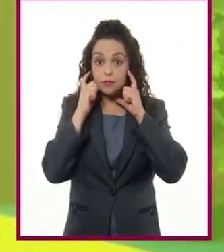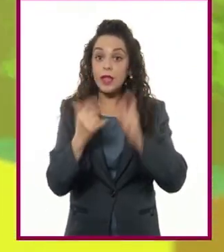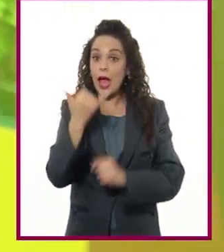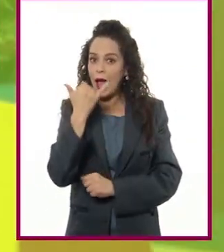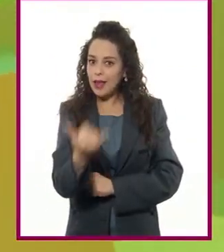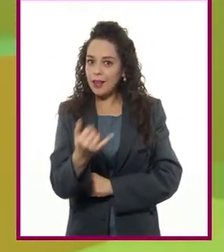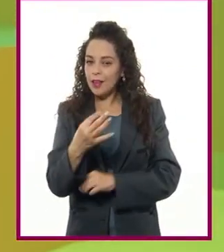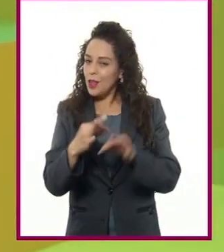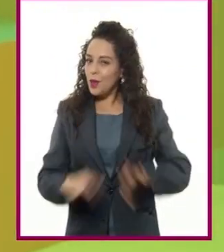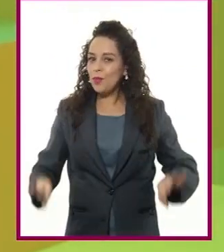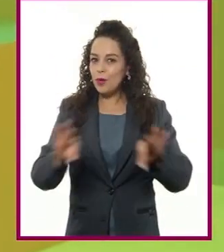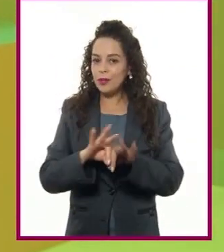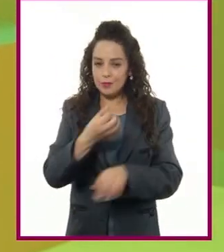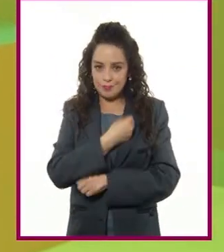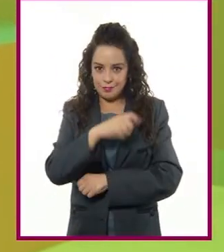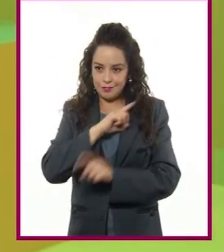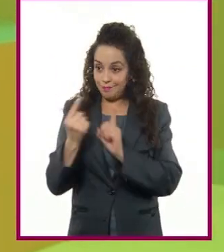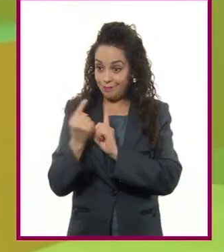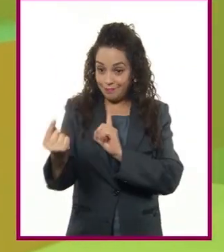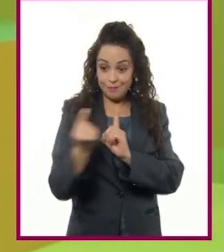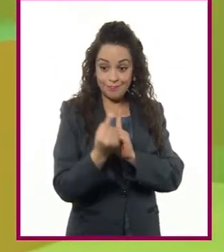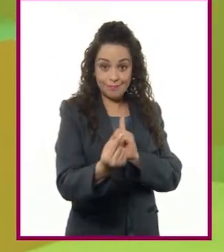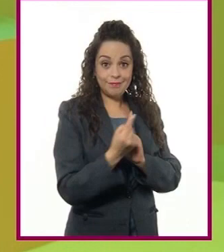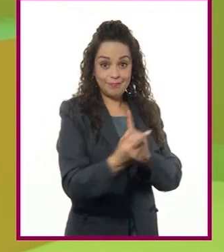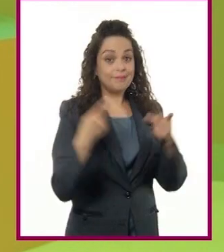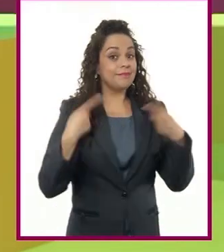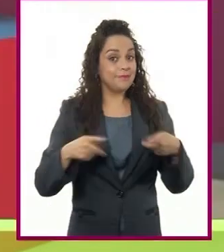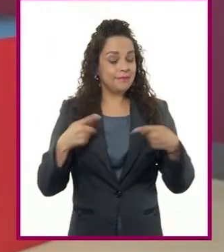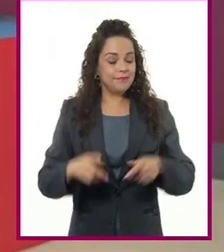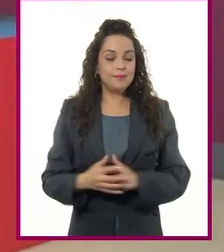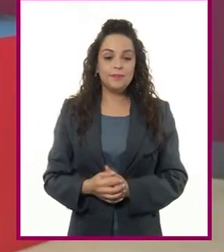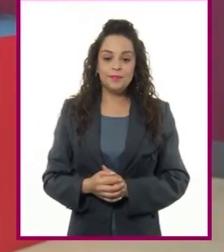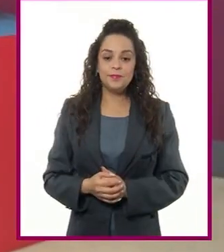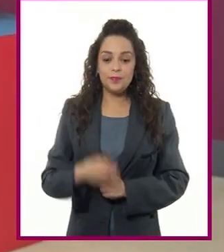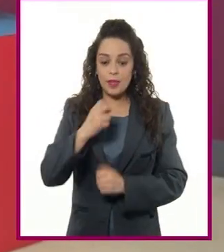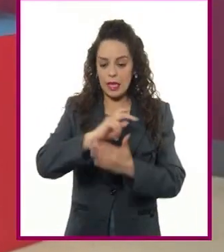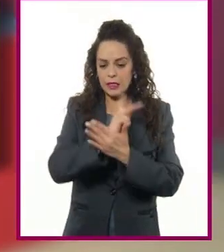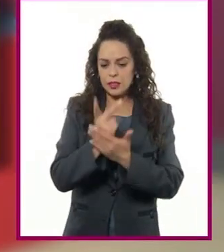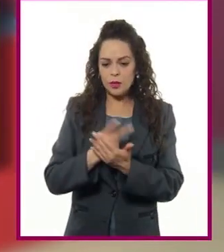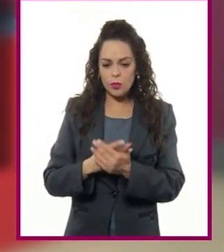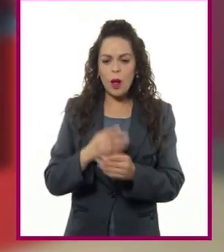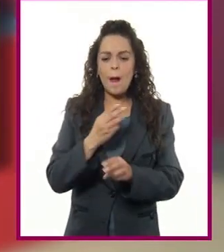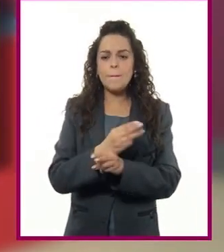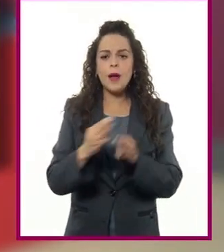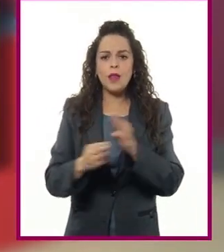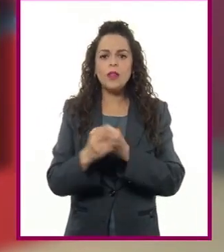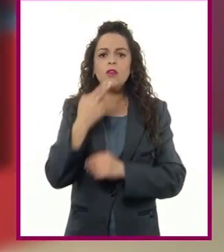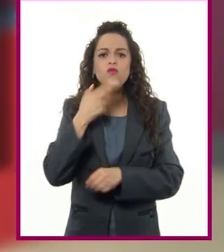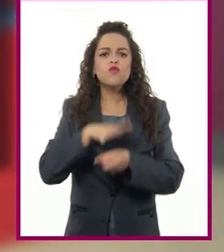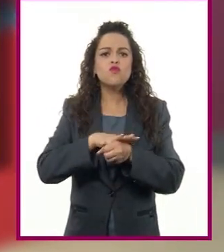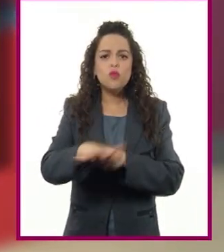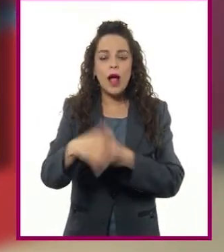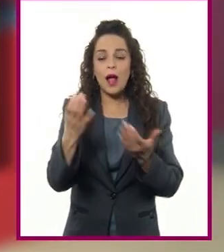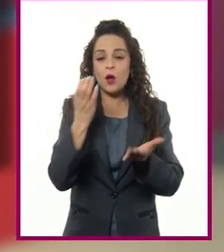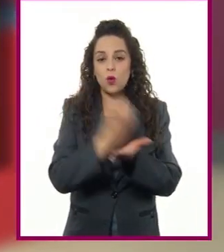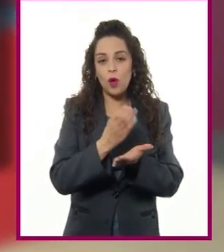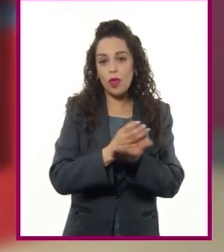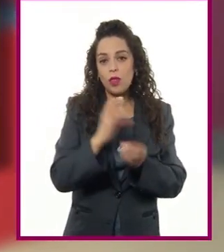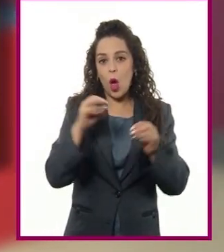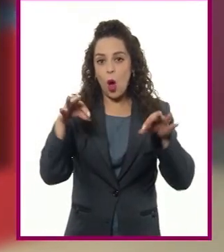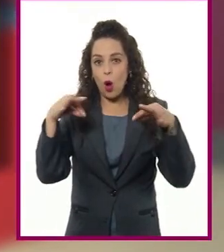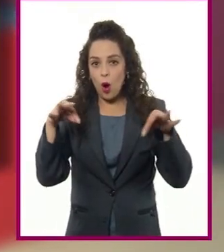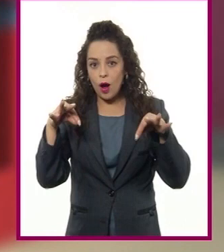la sana distancia. Para trabajar en esta sesión necesitarán su cuaderno o una hoja,